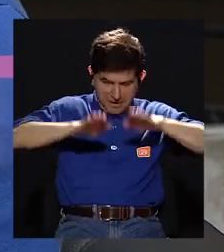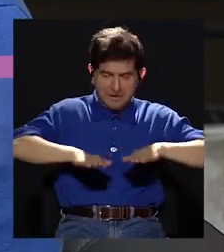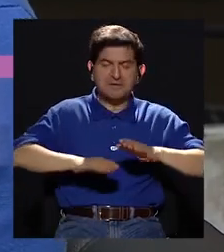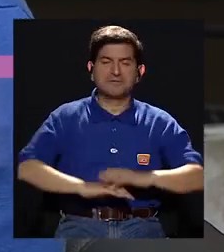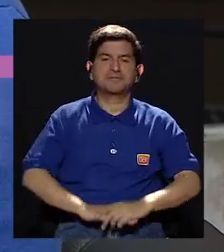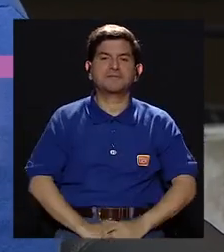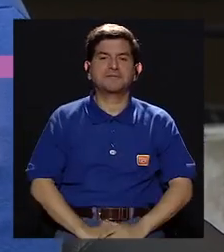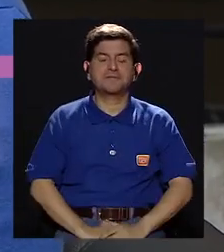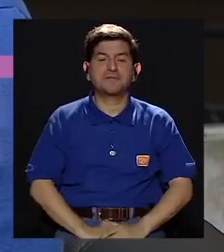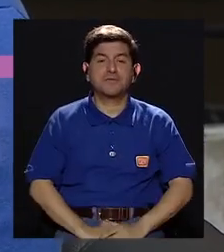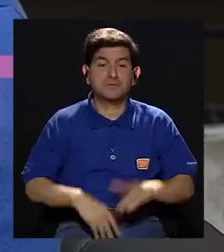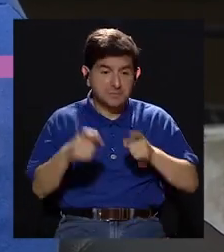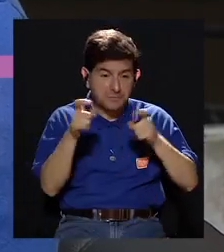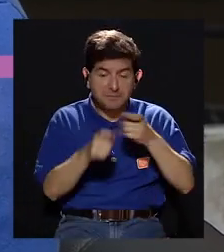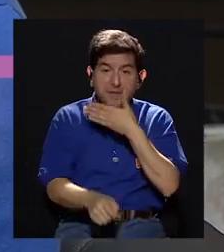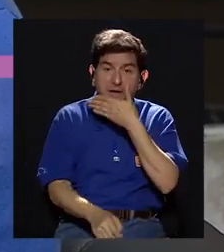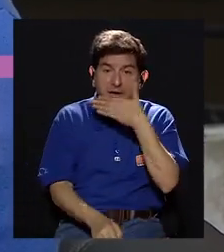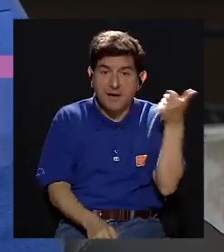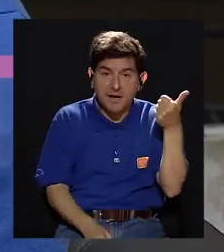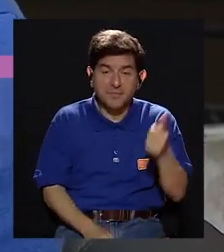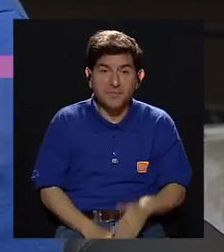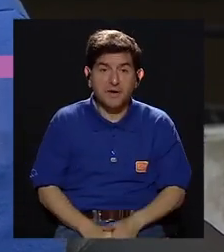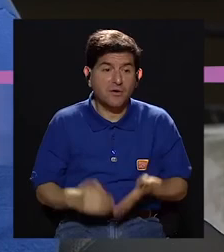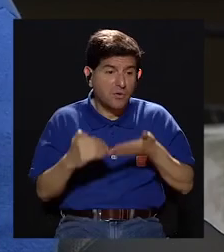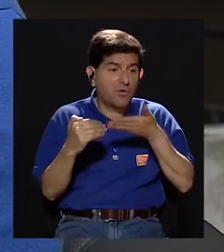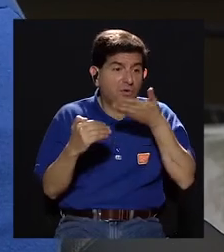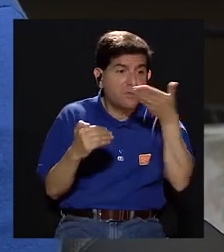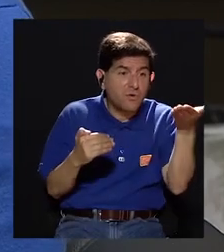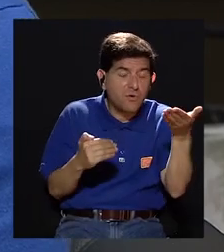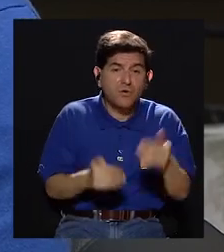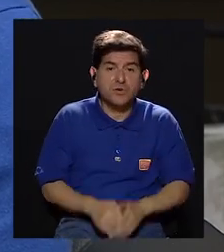tranquilos, vamos a poder manejar un poco mejor